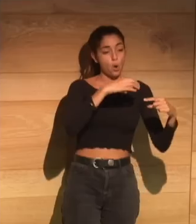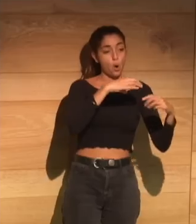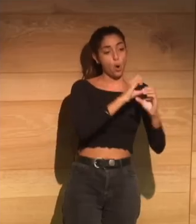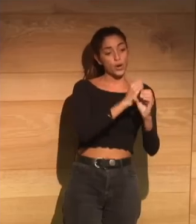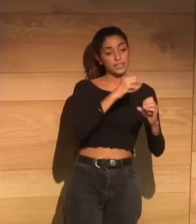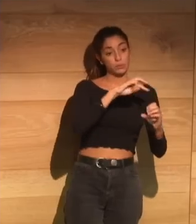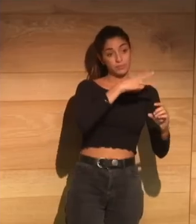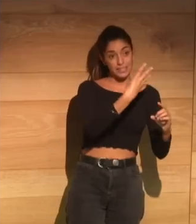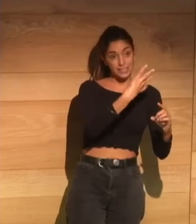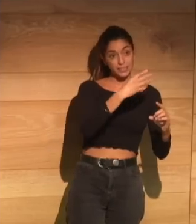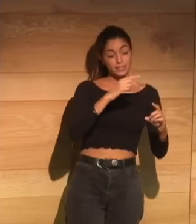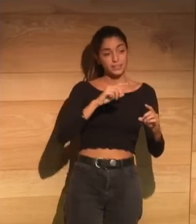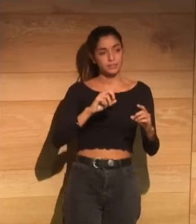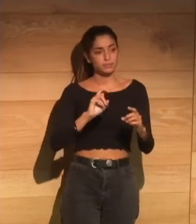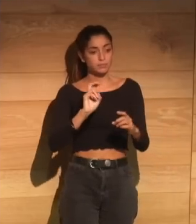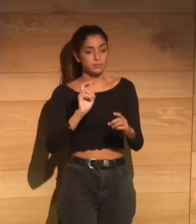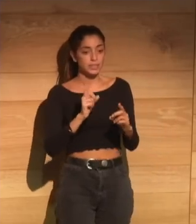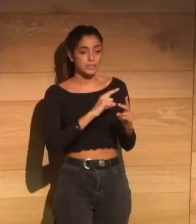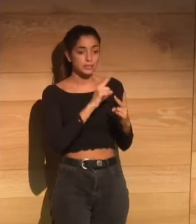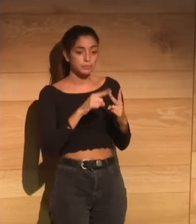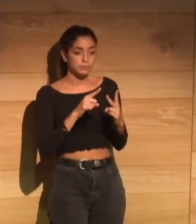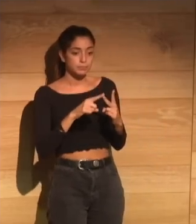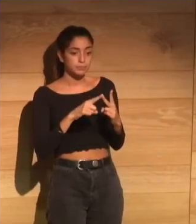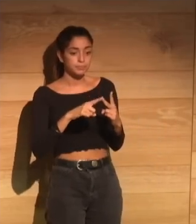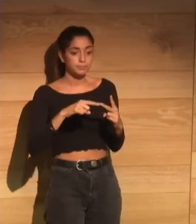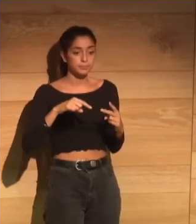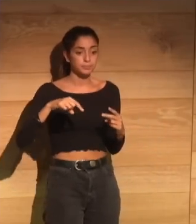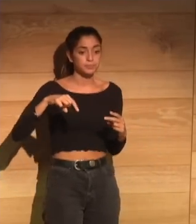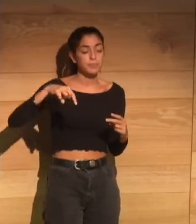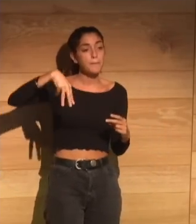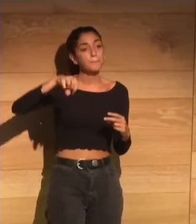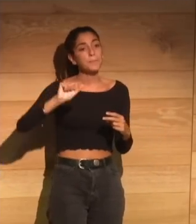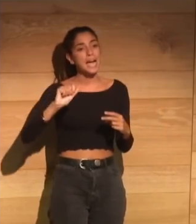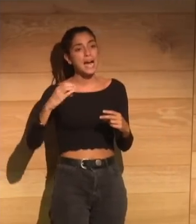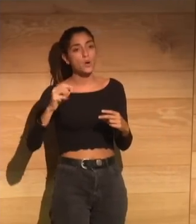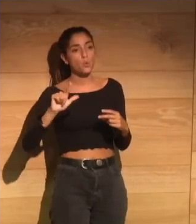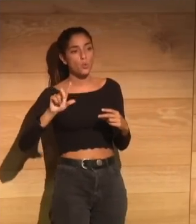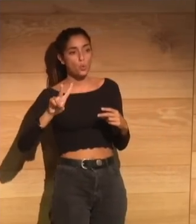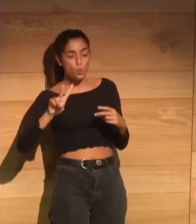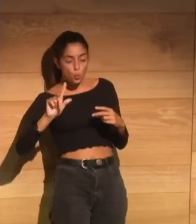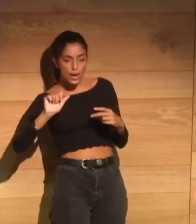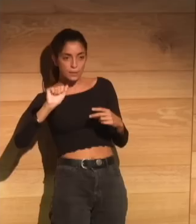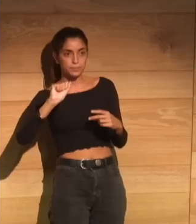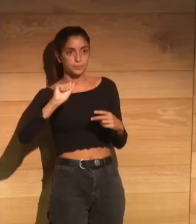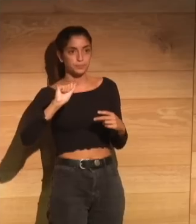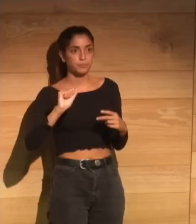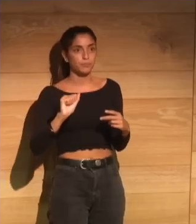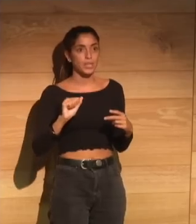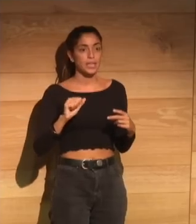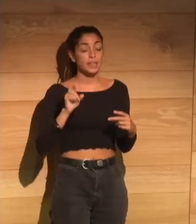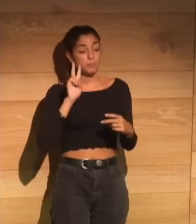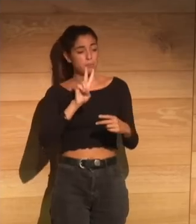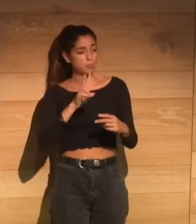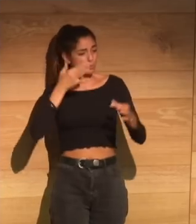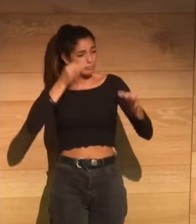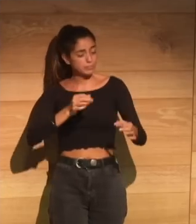y por otro lado, gran angular. El gran angular hace no muestra lo que vemos tal cual, sino mucho